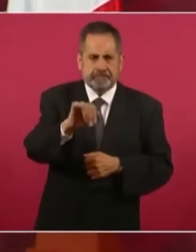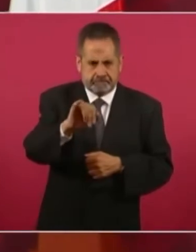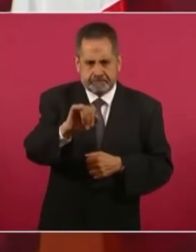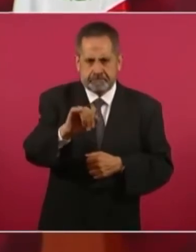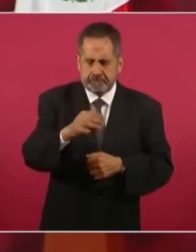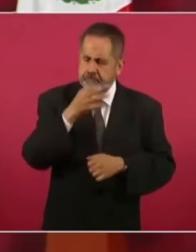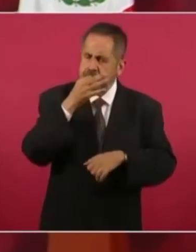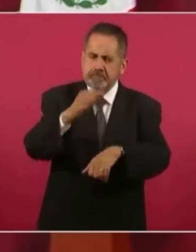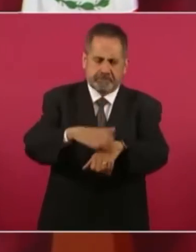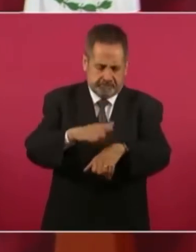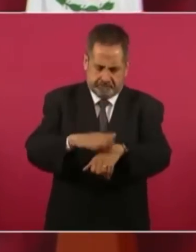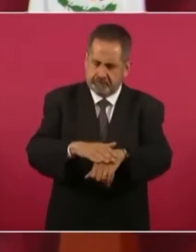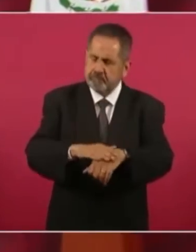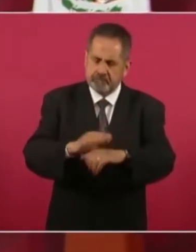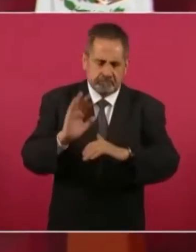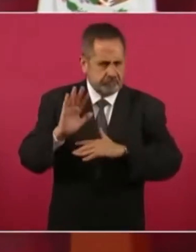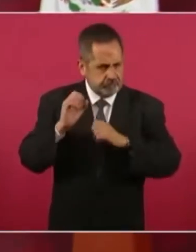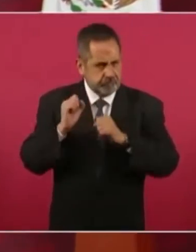asegurarles